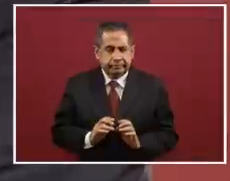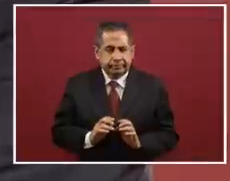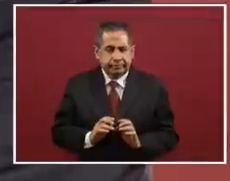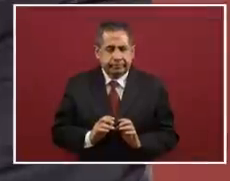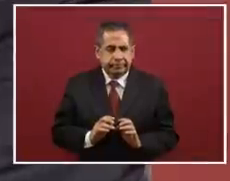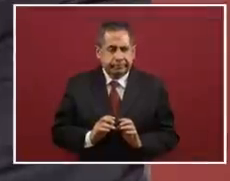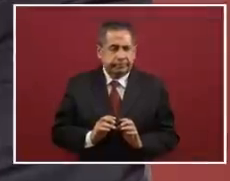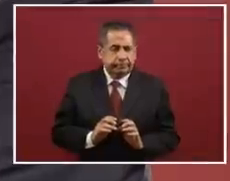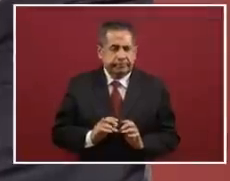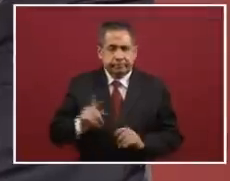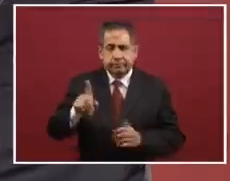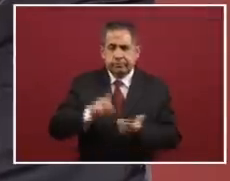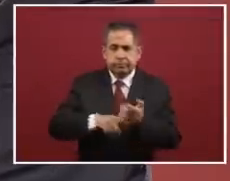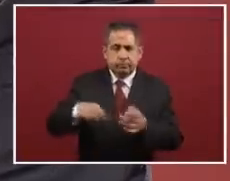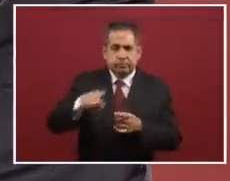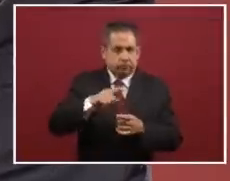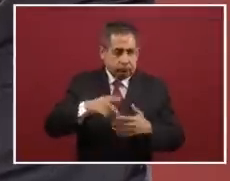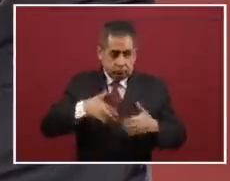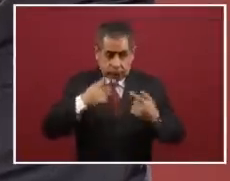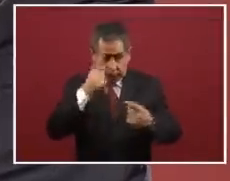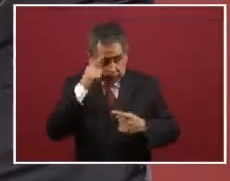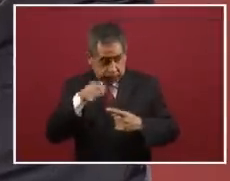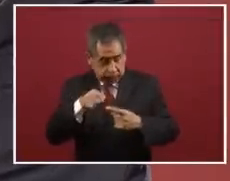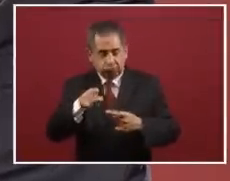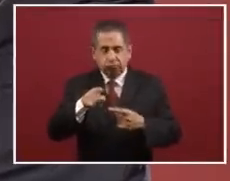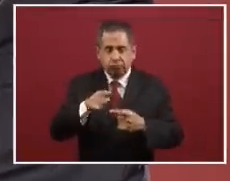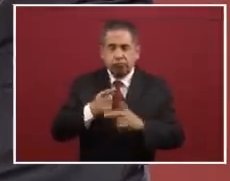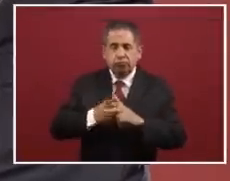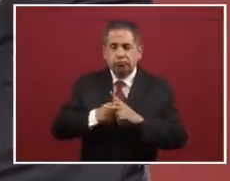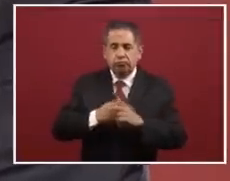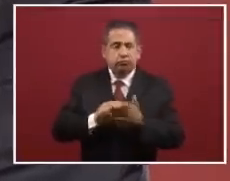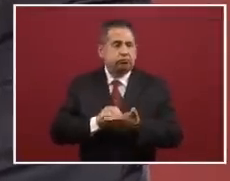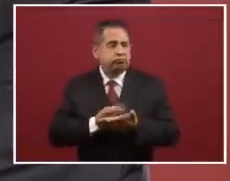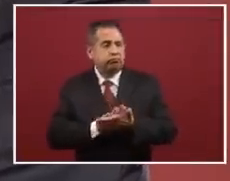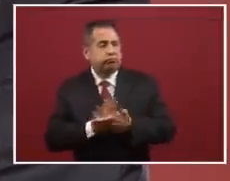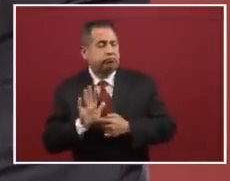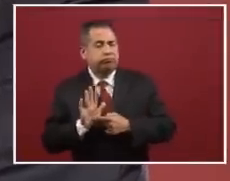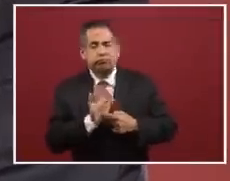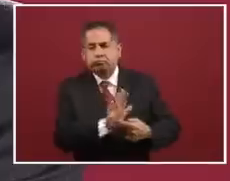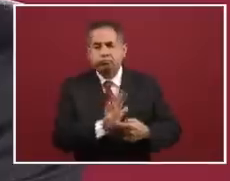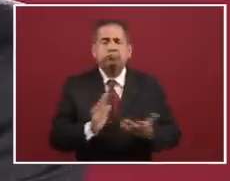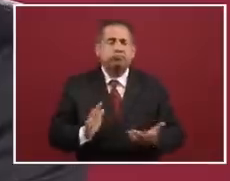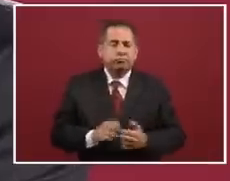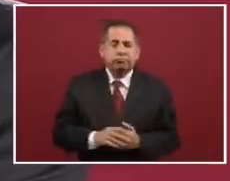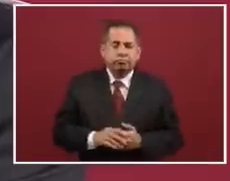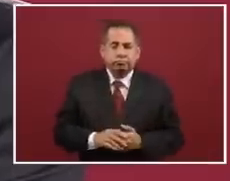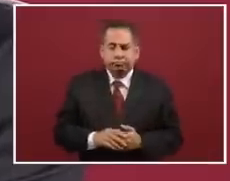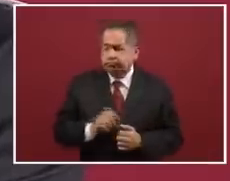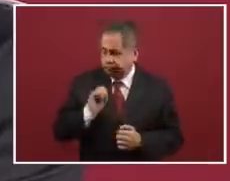que tienen credibilidad. Entonces, sí, vamos bien.